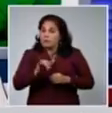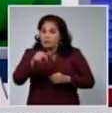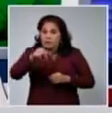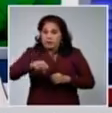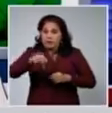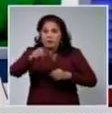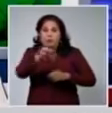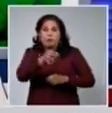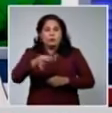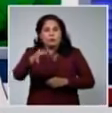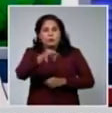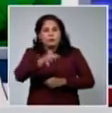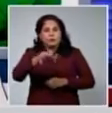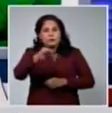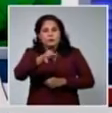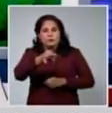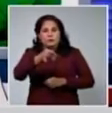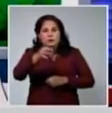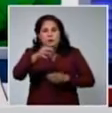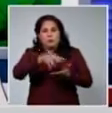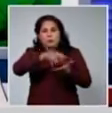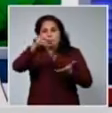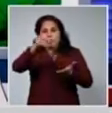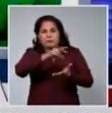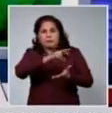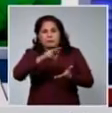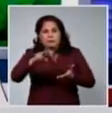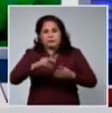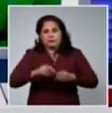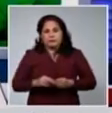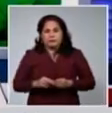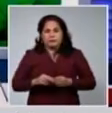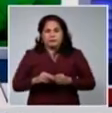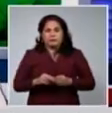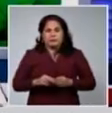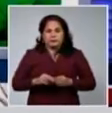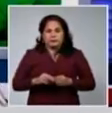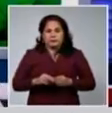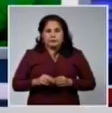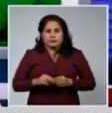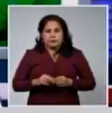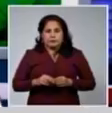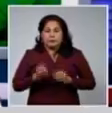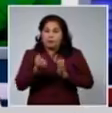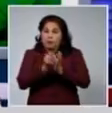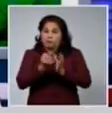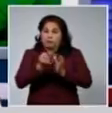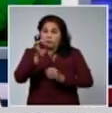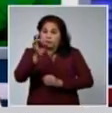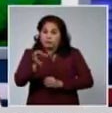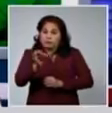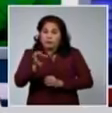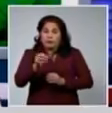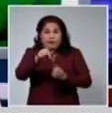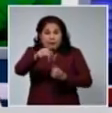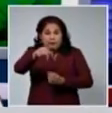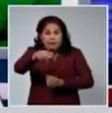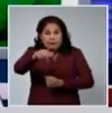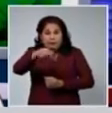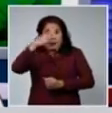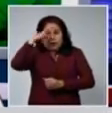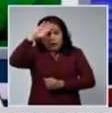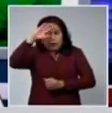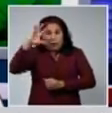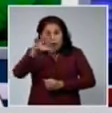municipio de plaza de la revolución también así pnv la más elevada en